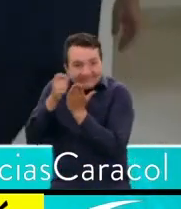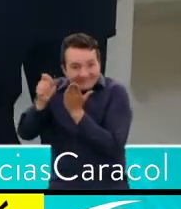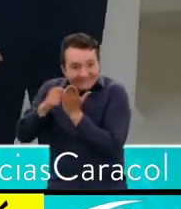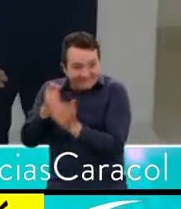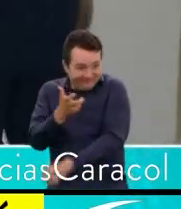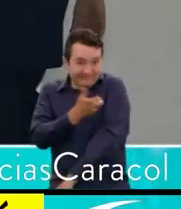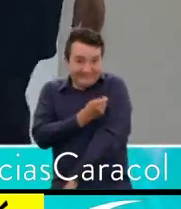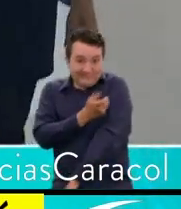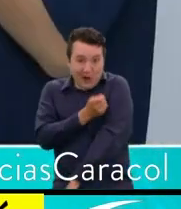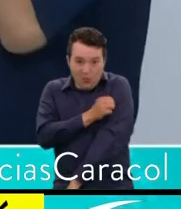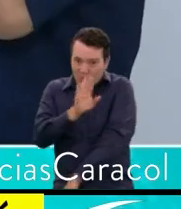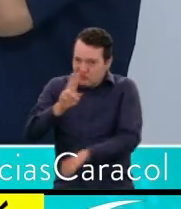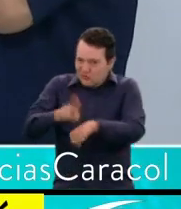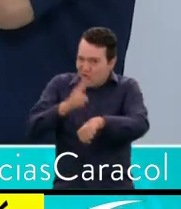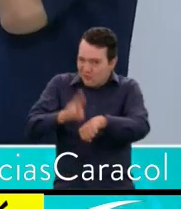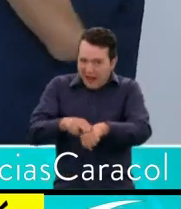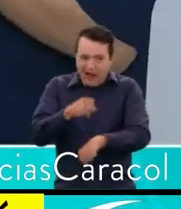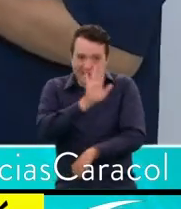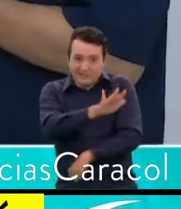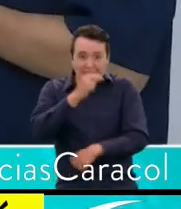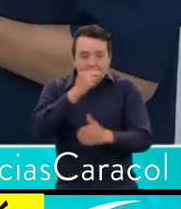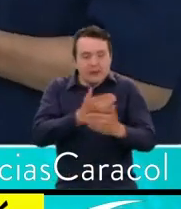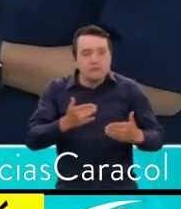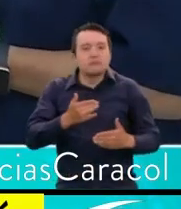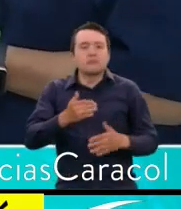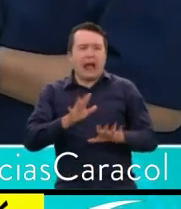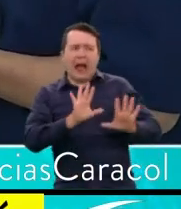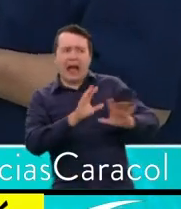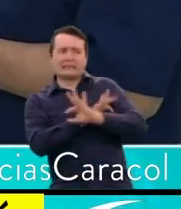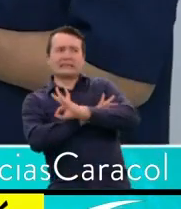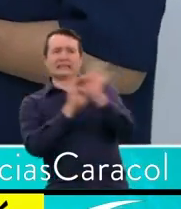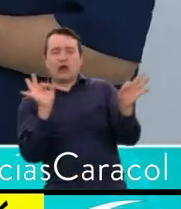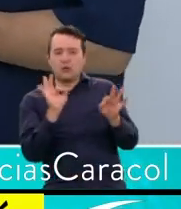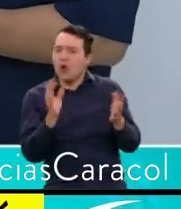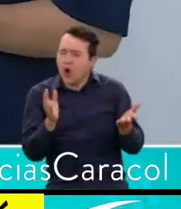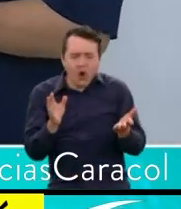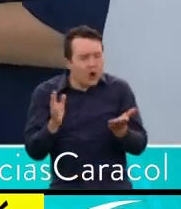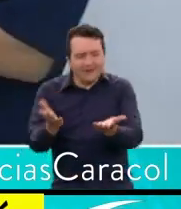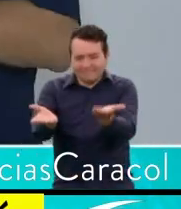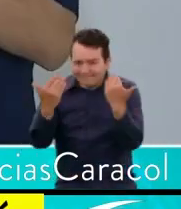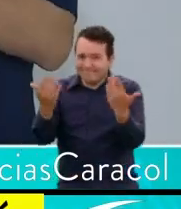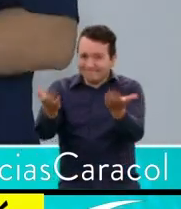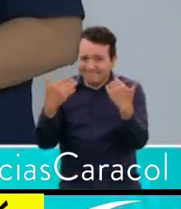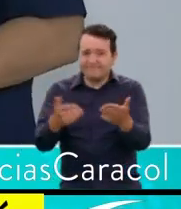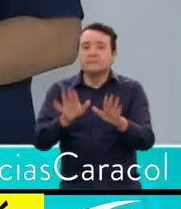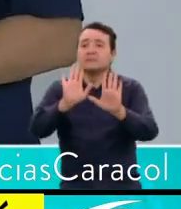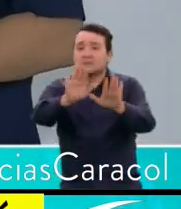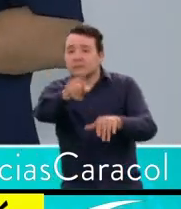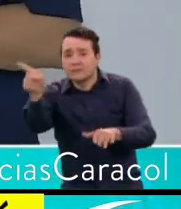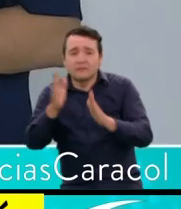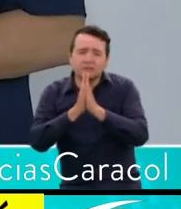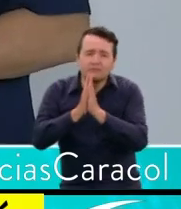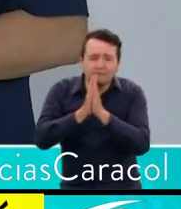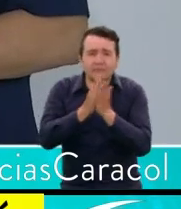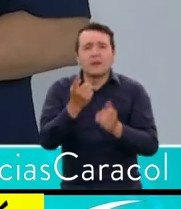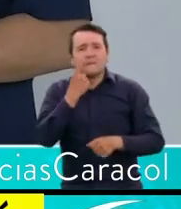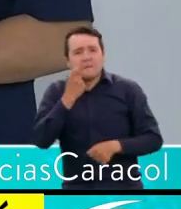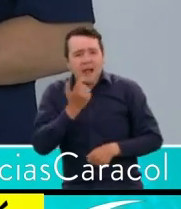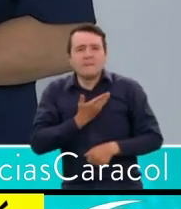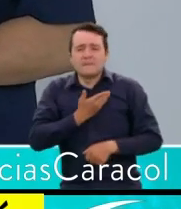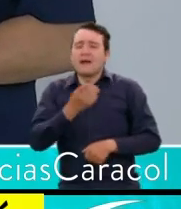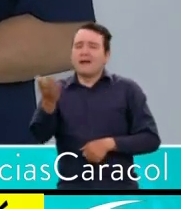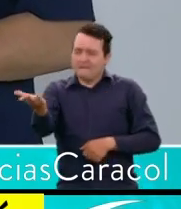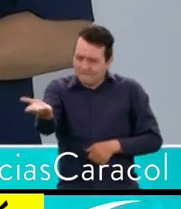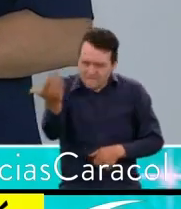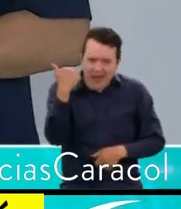dejar de vacunar seguimos haciéndolo y invitamos a todos los padres a que asistan a sus controles a que vayan a su vacunación